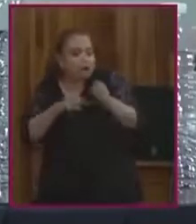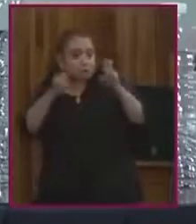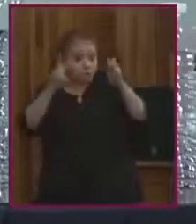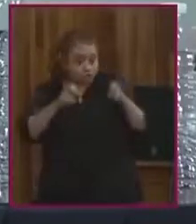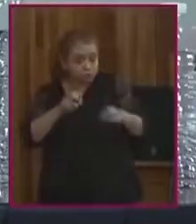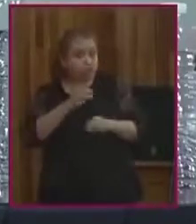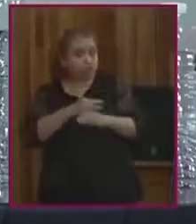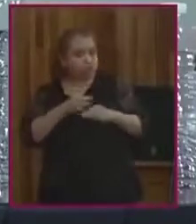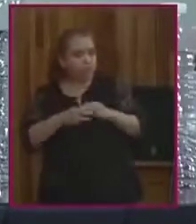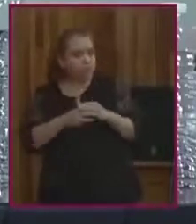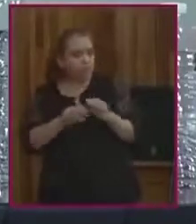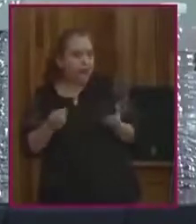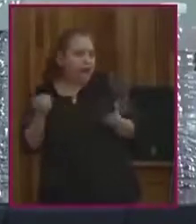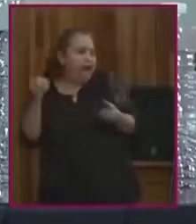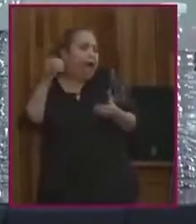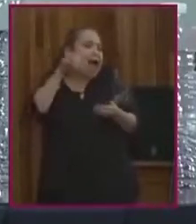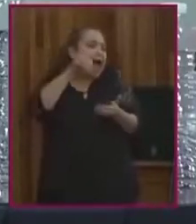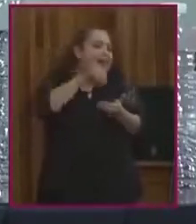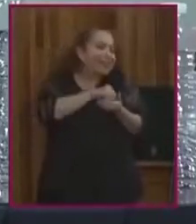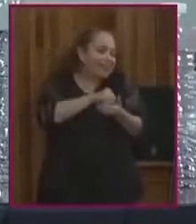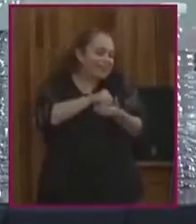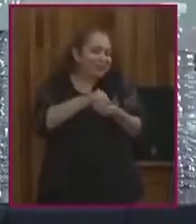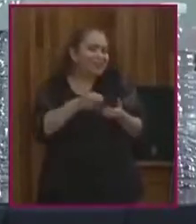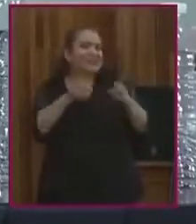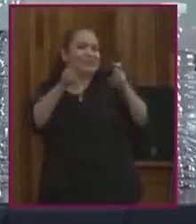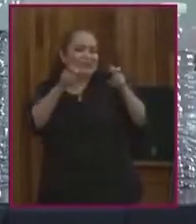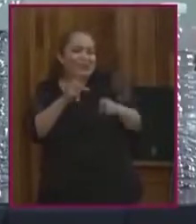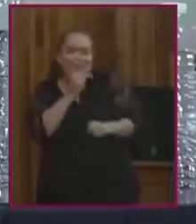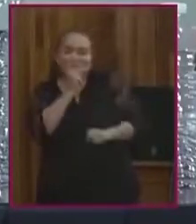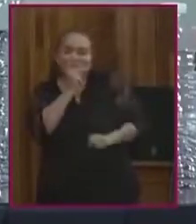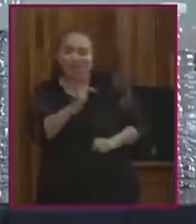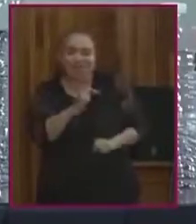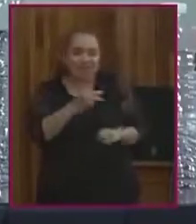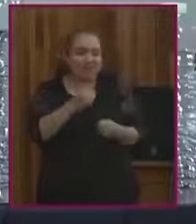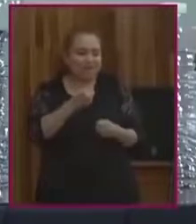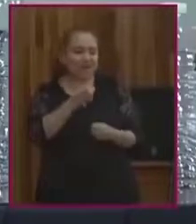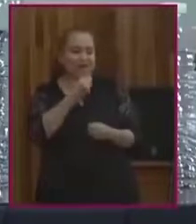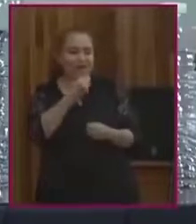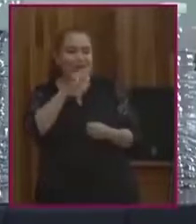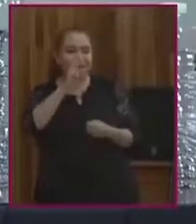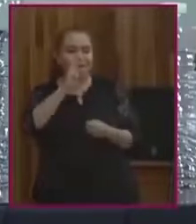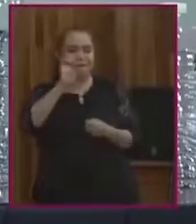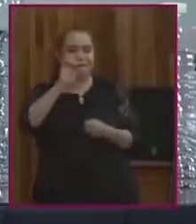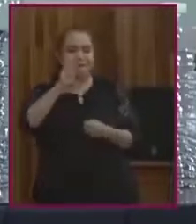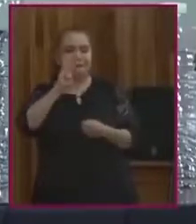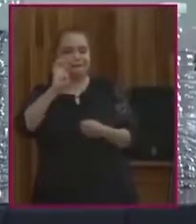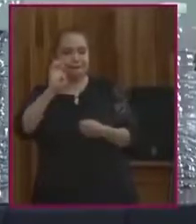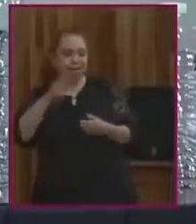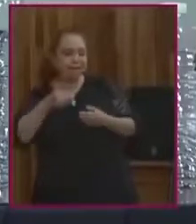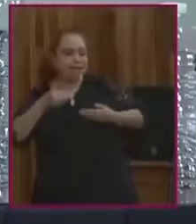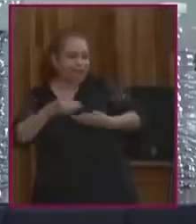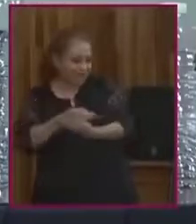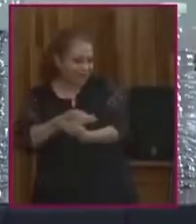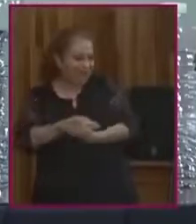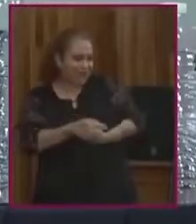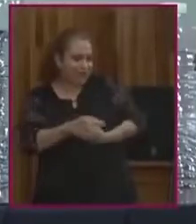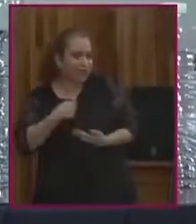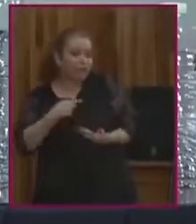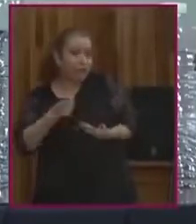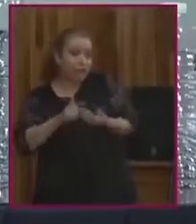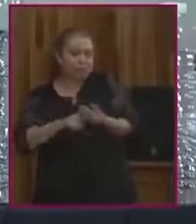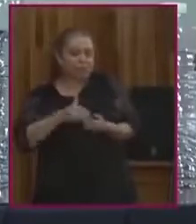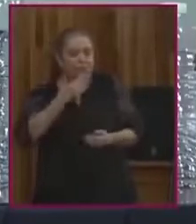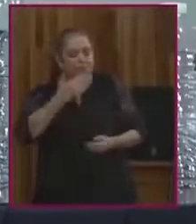bebé, que nunca se había visto en un programa, en un currículum mexicano. lo cual lo